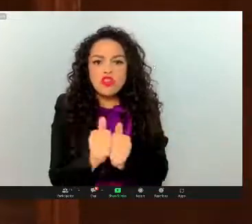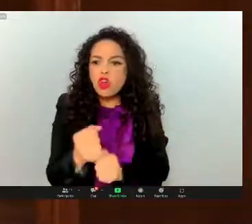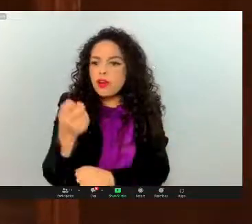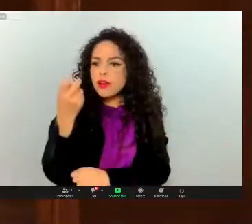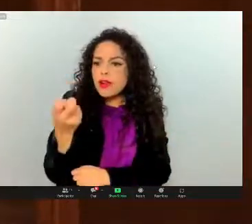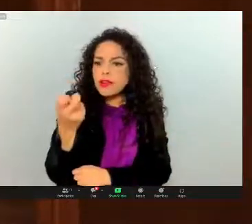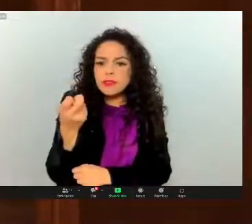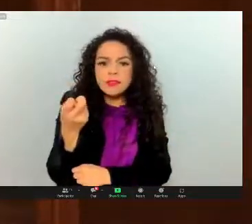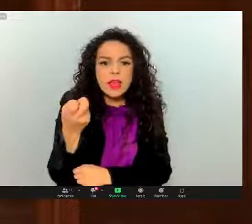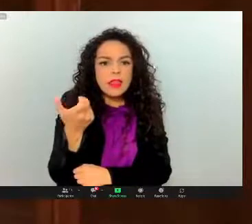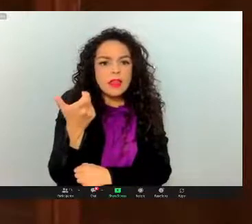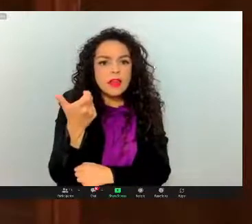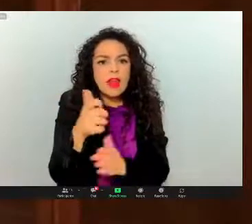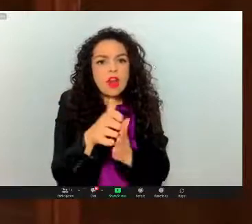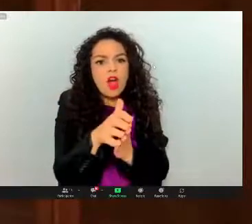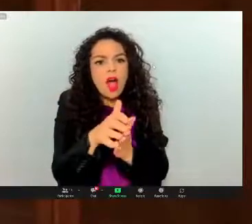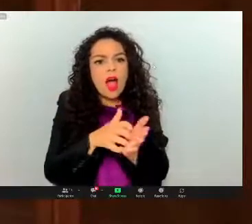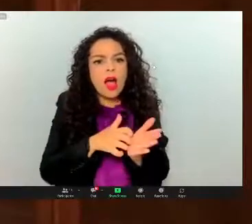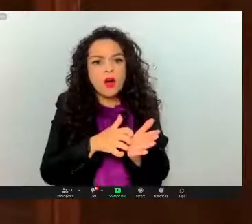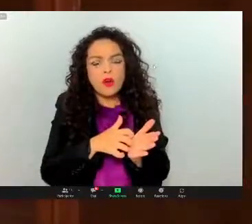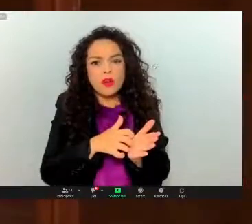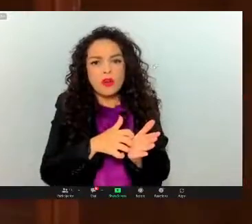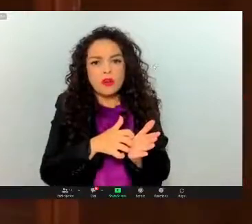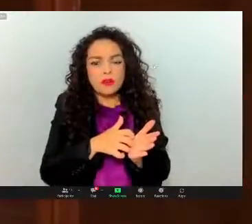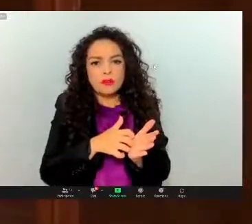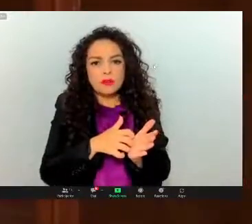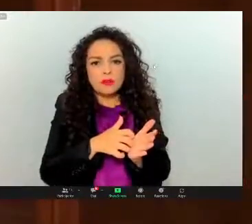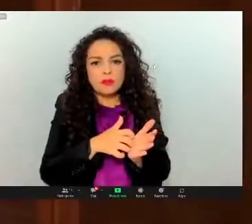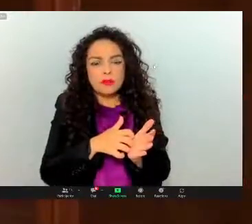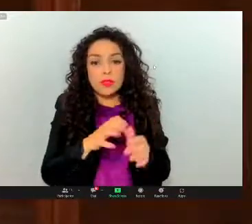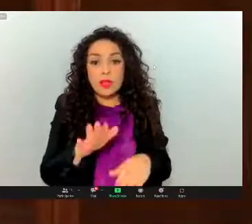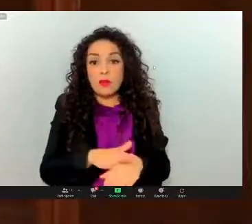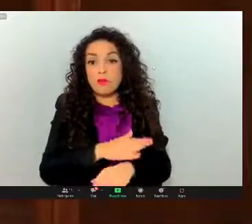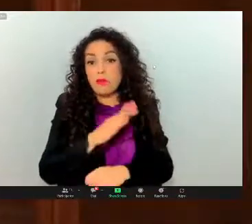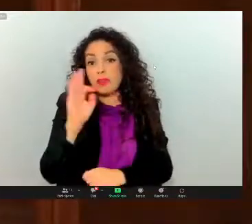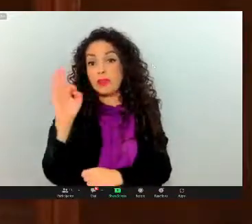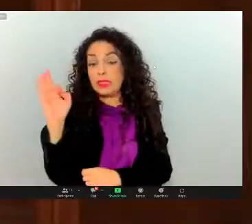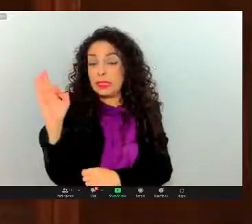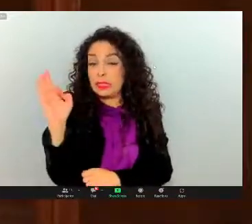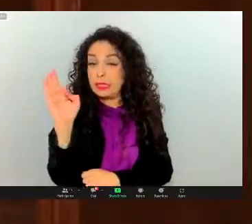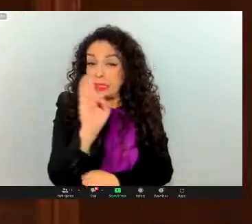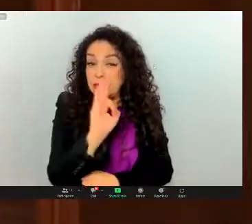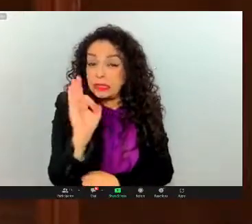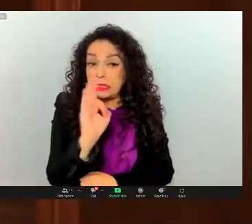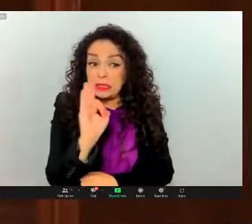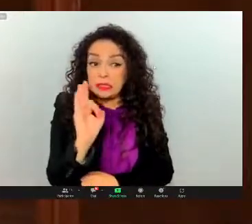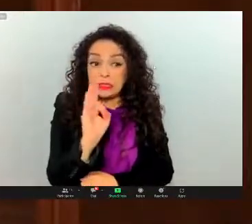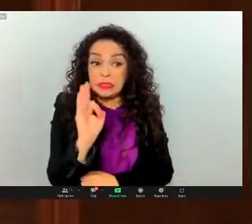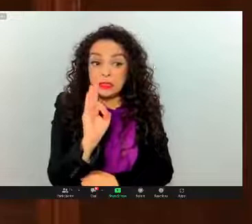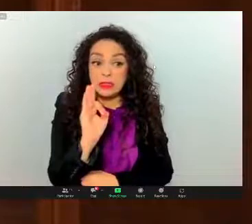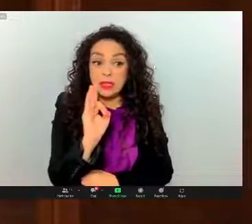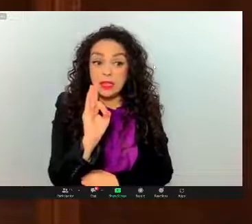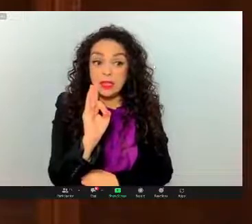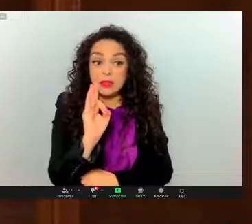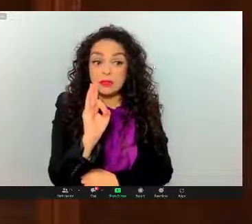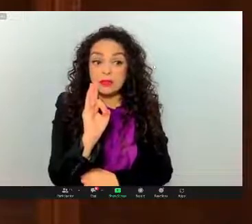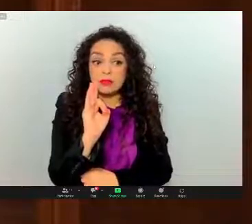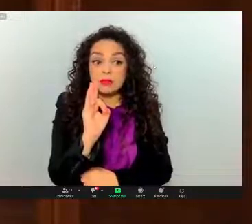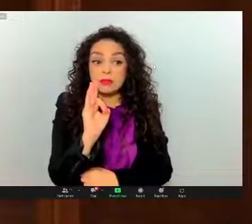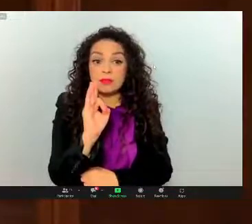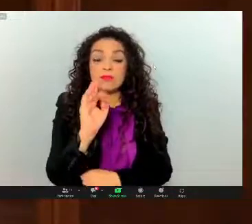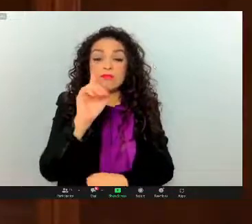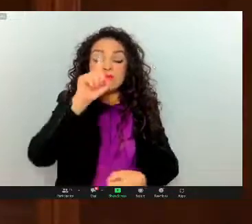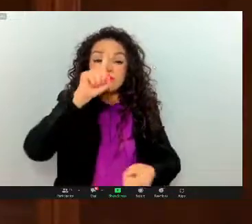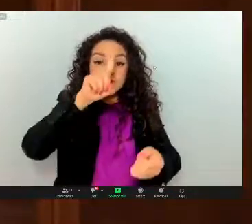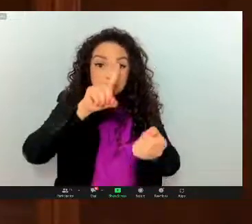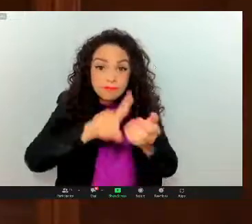es que esos dineros, esos ahorros, pararan en el capítulo 1000. Más burocracia,